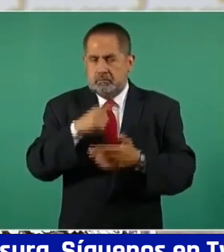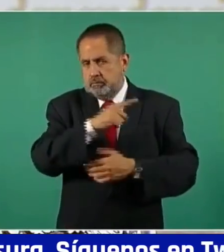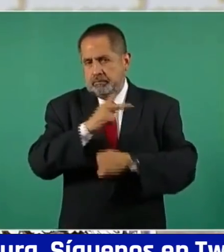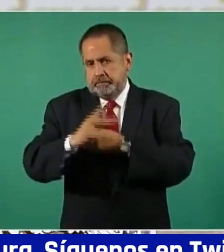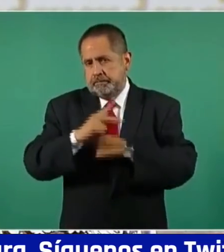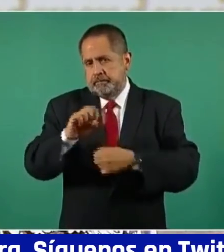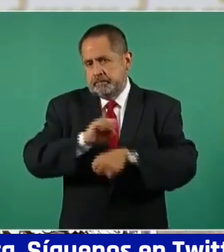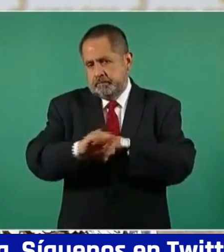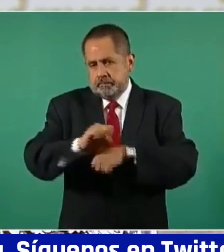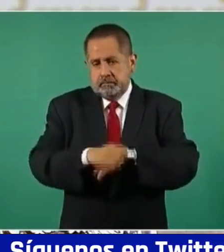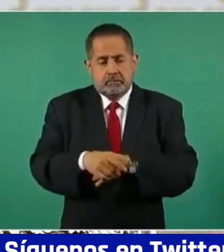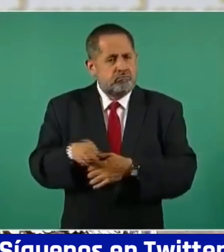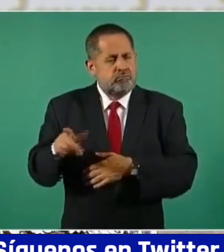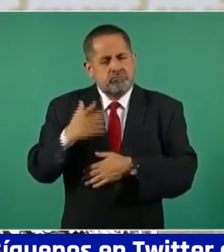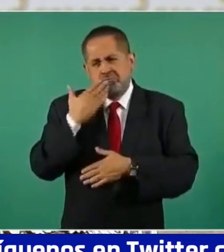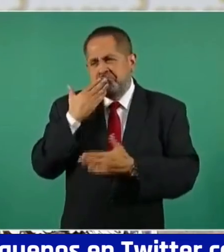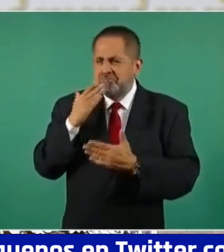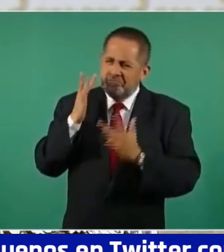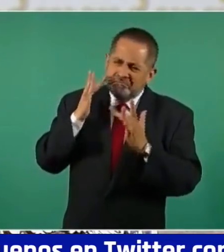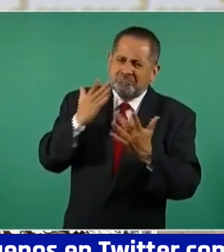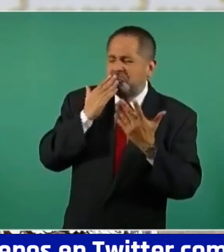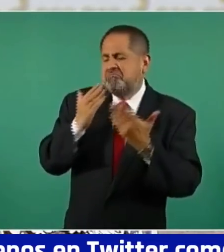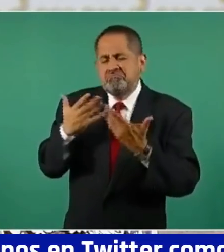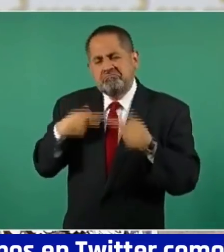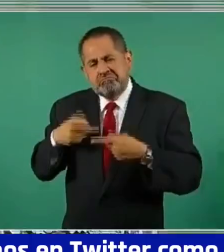¿Sí? Un santo.